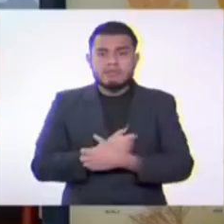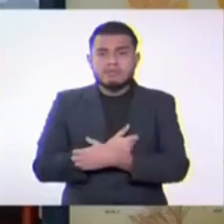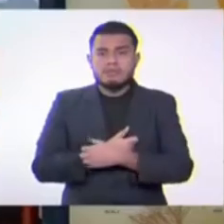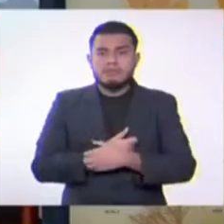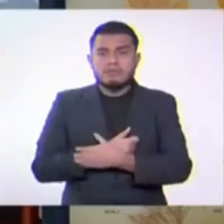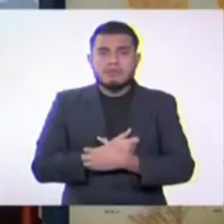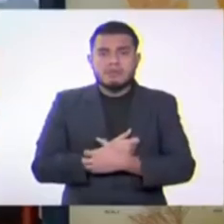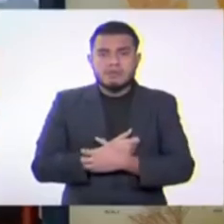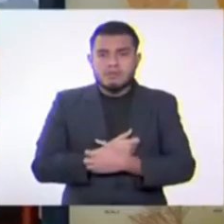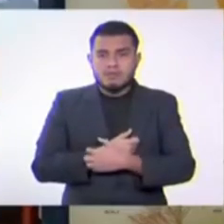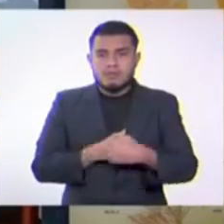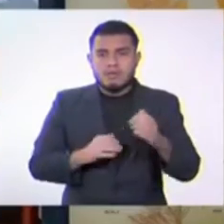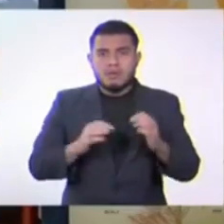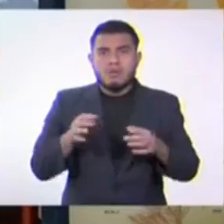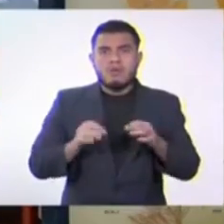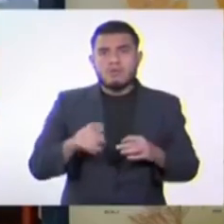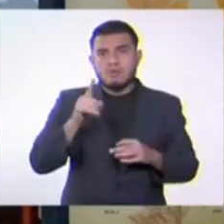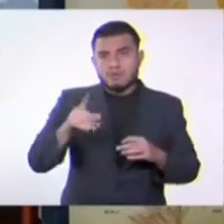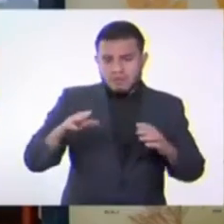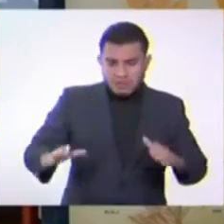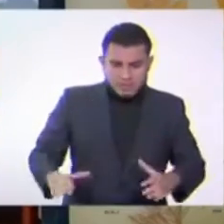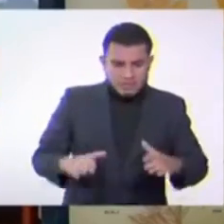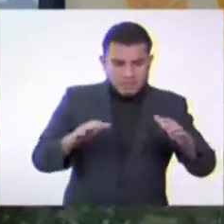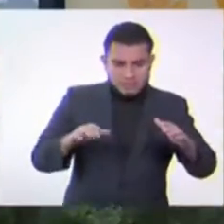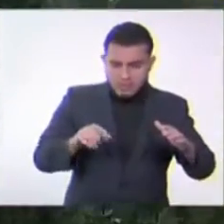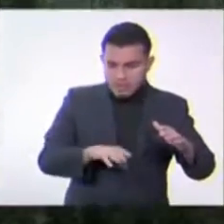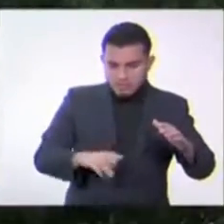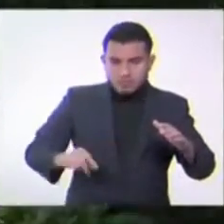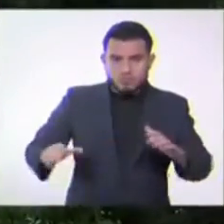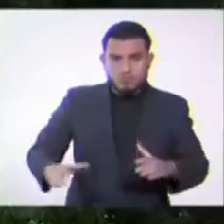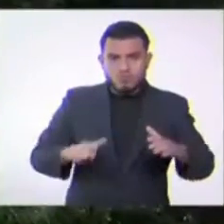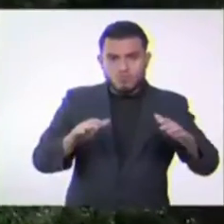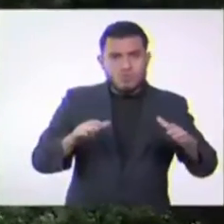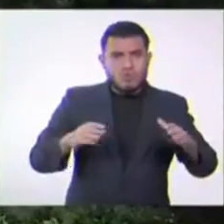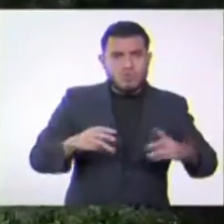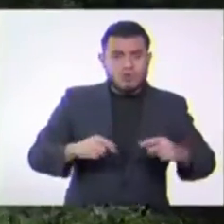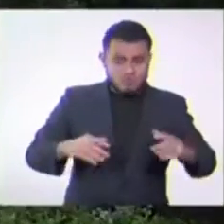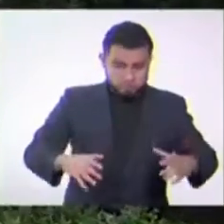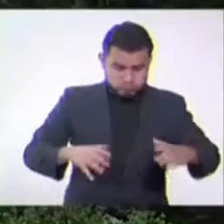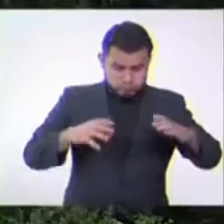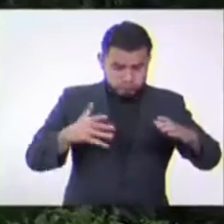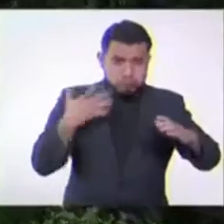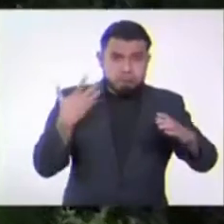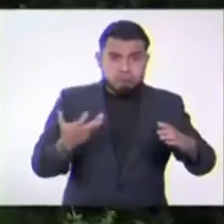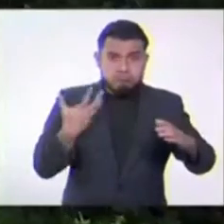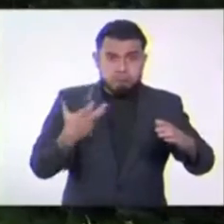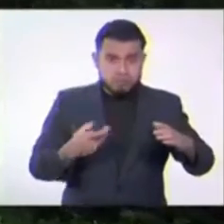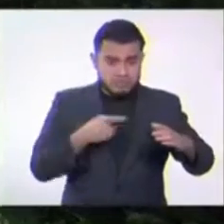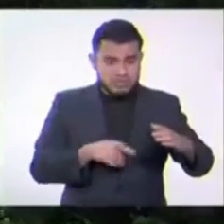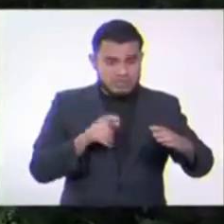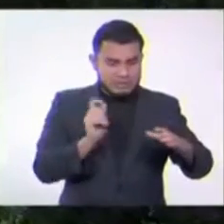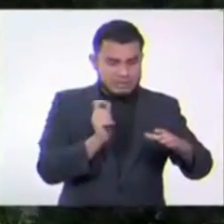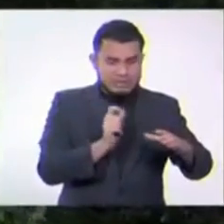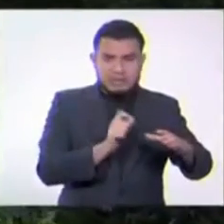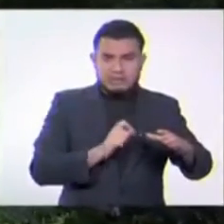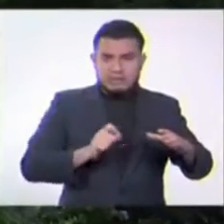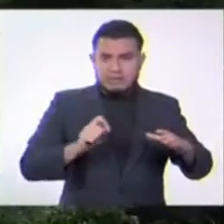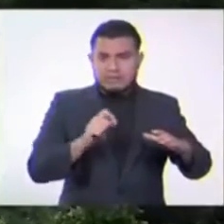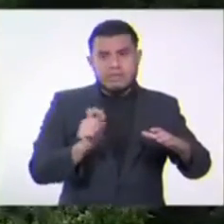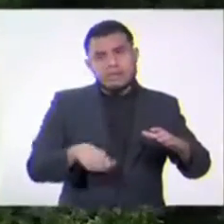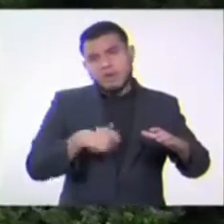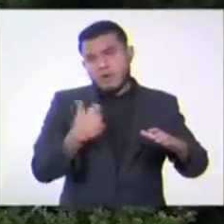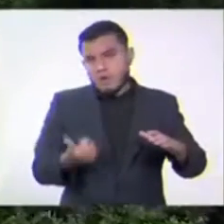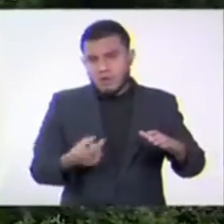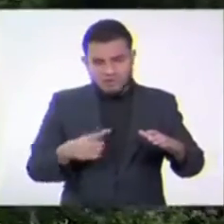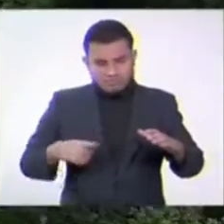si tomáramos una cubeta de suelo, encontraríamos inimaginable cantidad de microorganismos y de otros